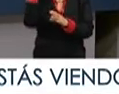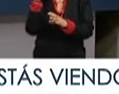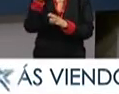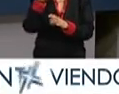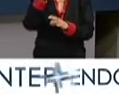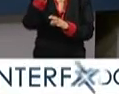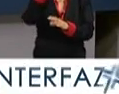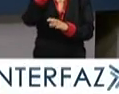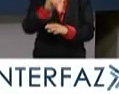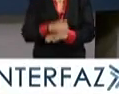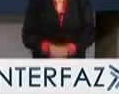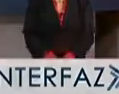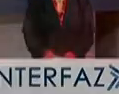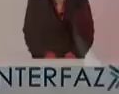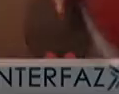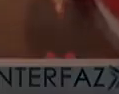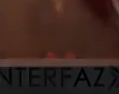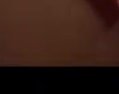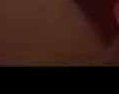de robótica?